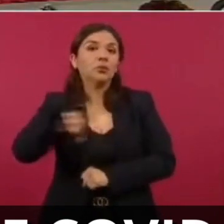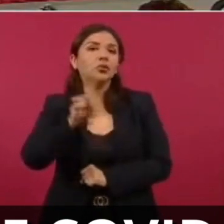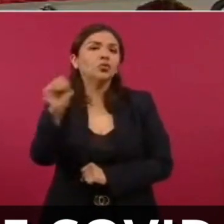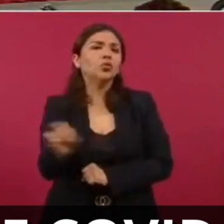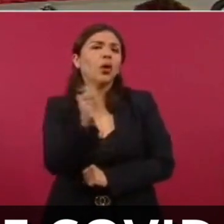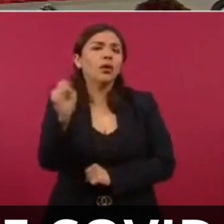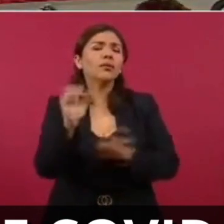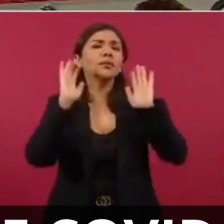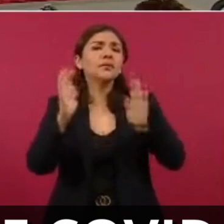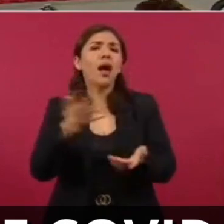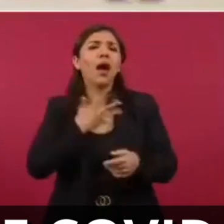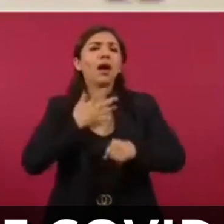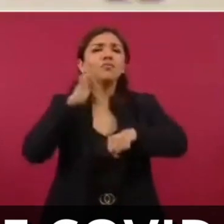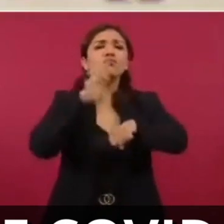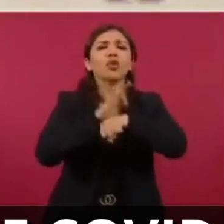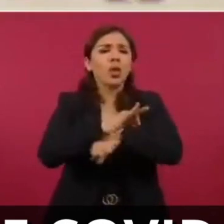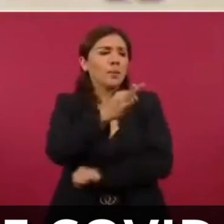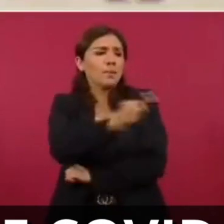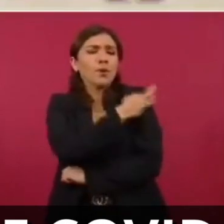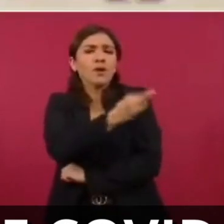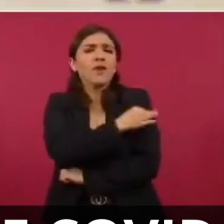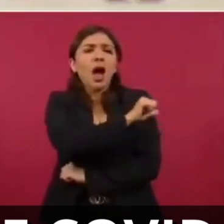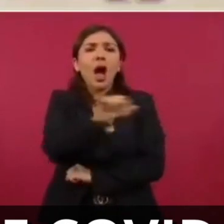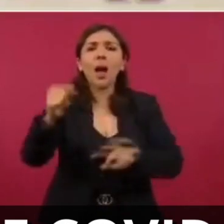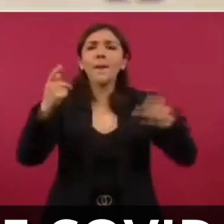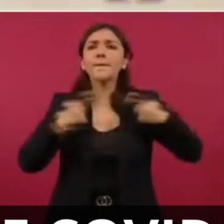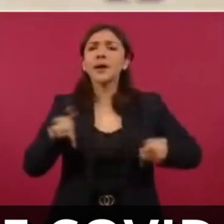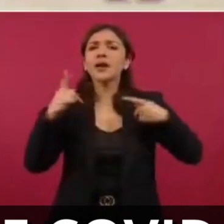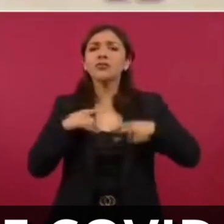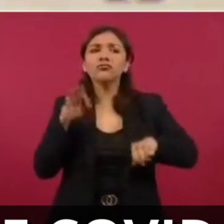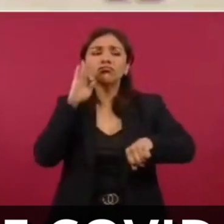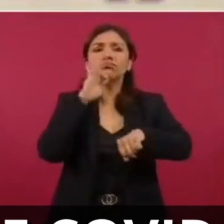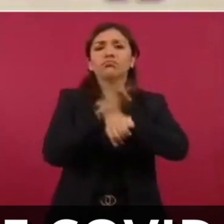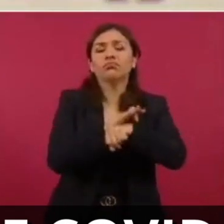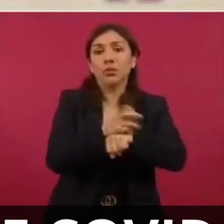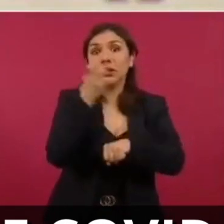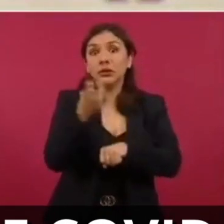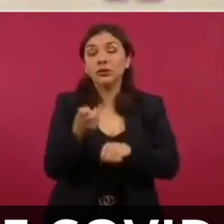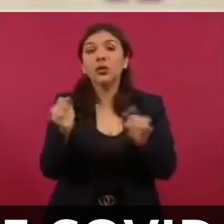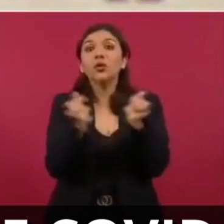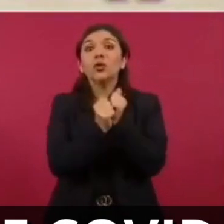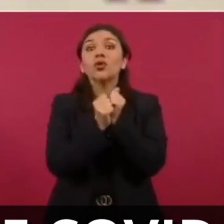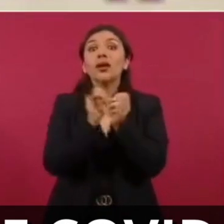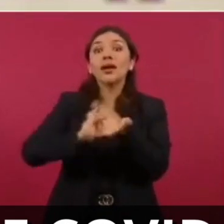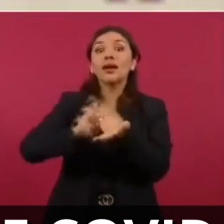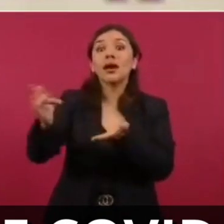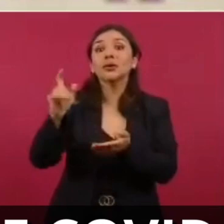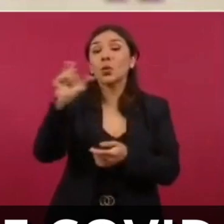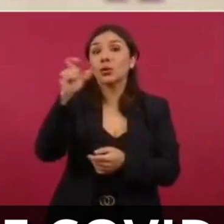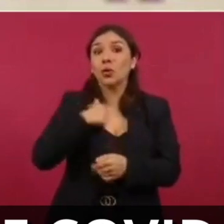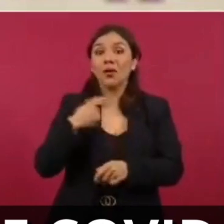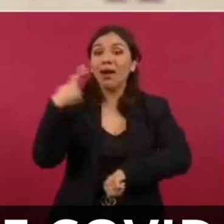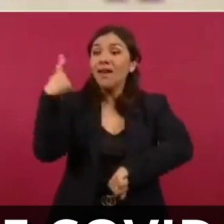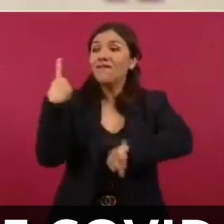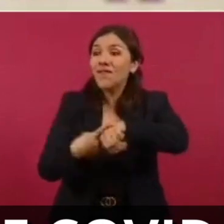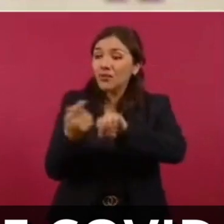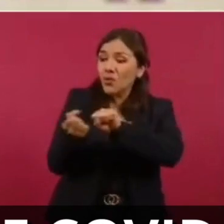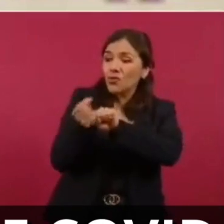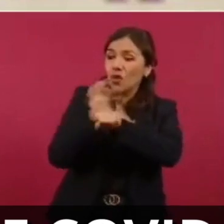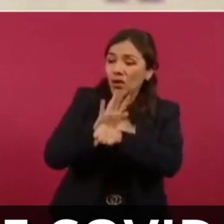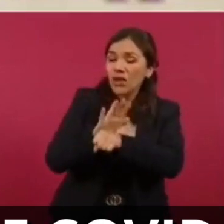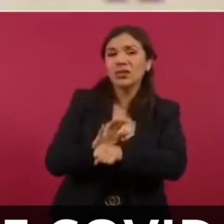inmunidad poblacional, es decir, la protección que adquirimos cuando nos da COVID o nos infecta el